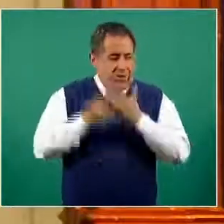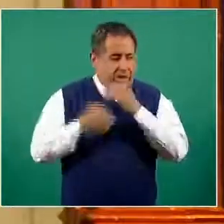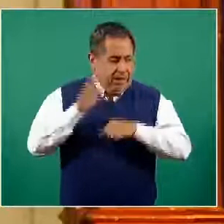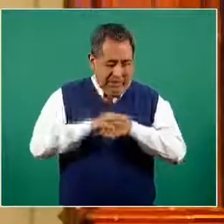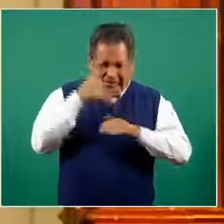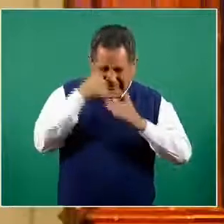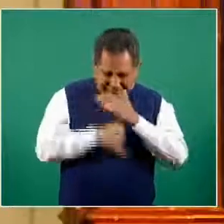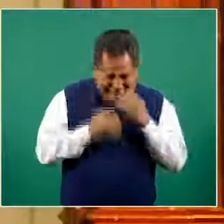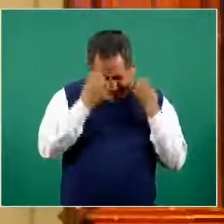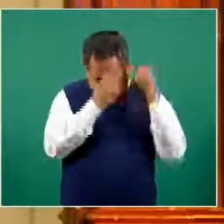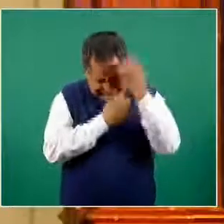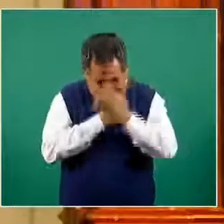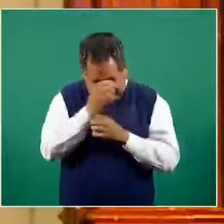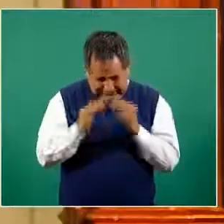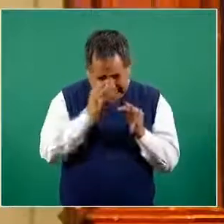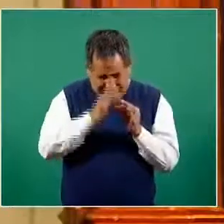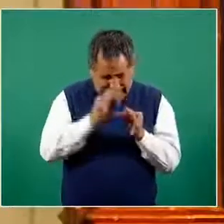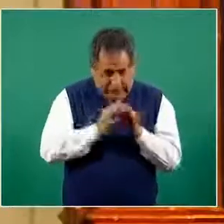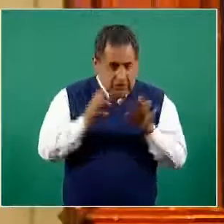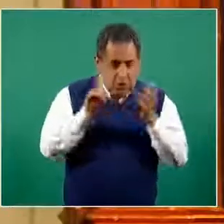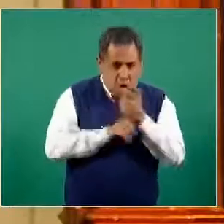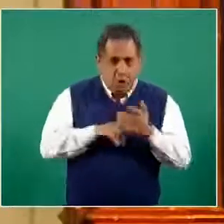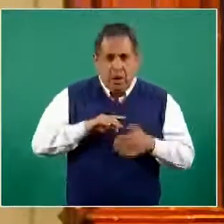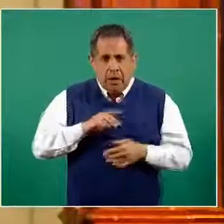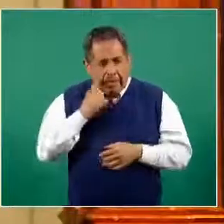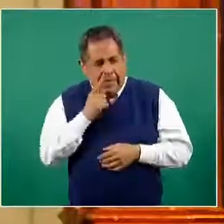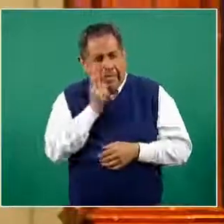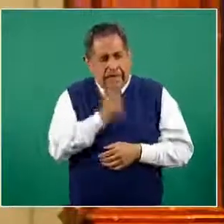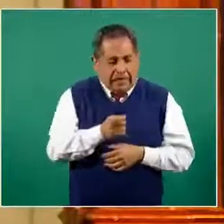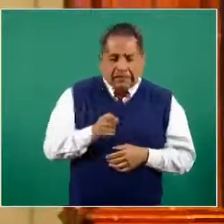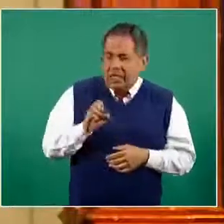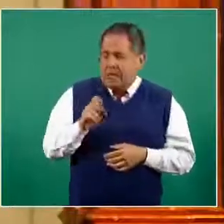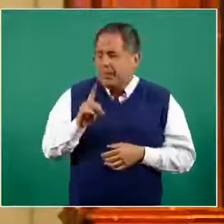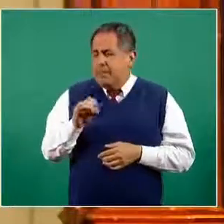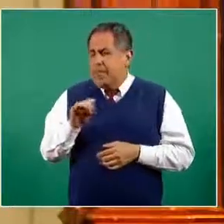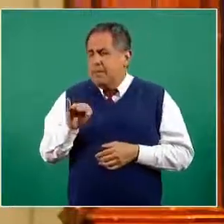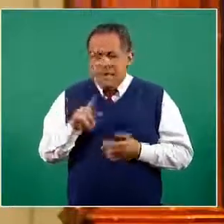genéticamente, clínicamente, epidemiológicamente, cómo se distribuye,